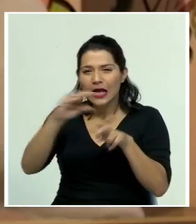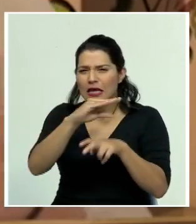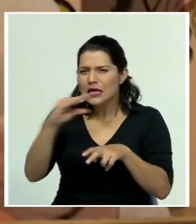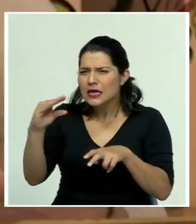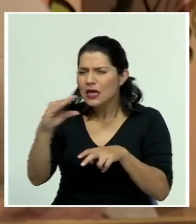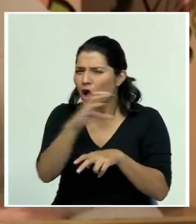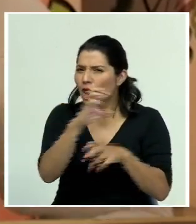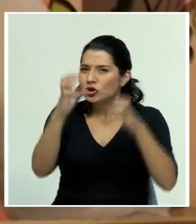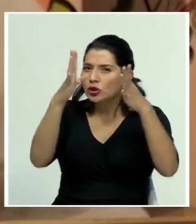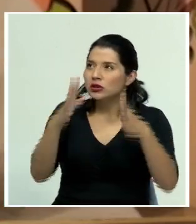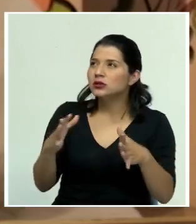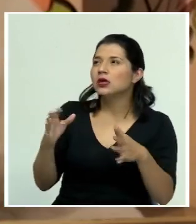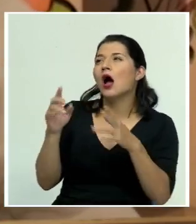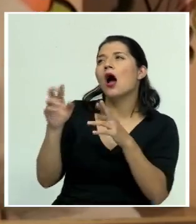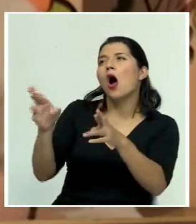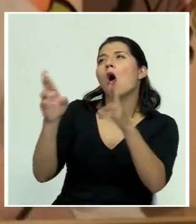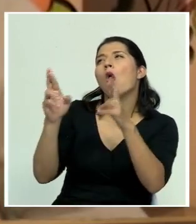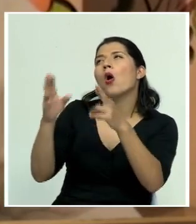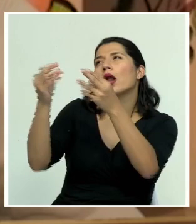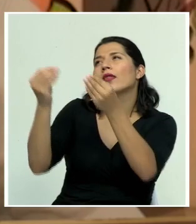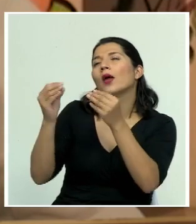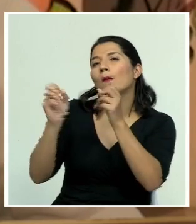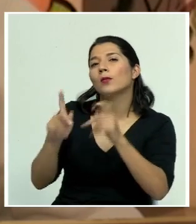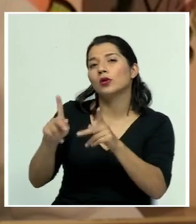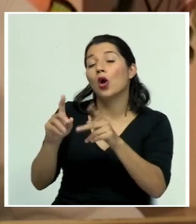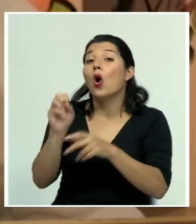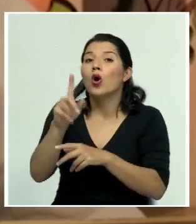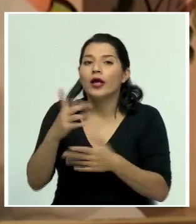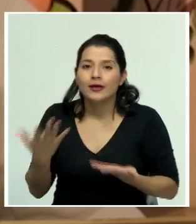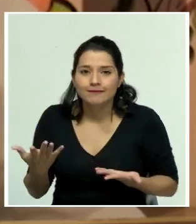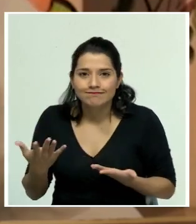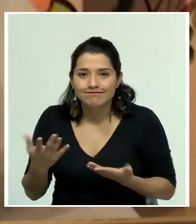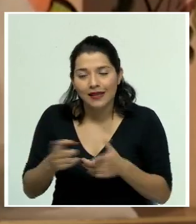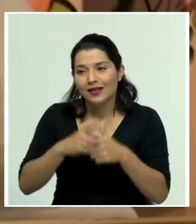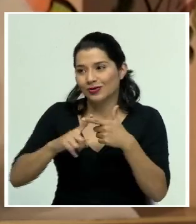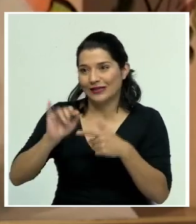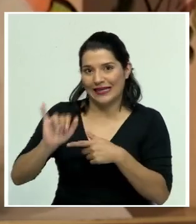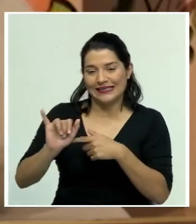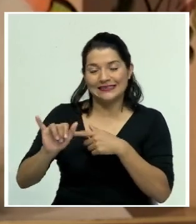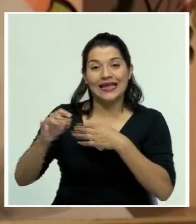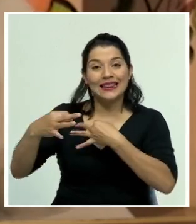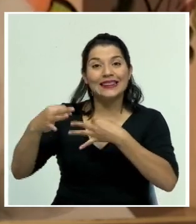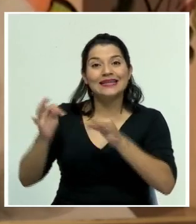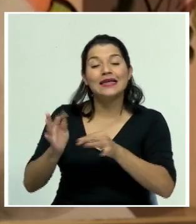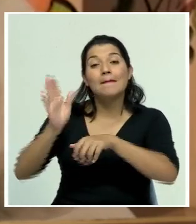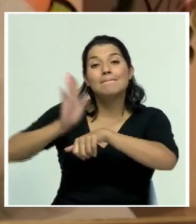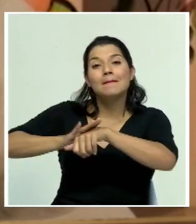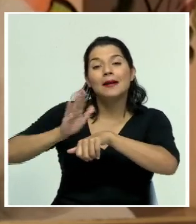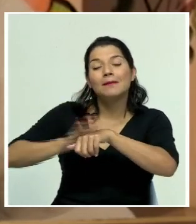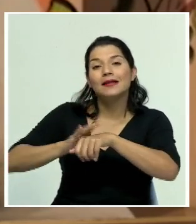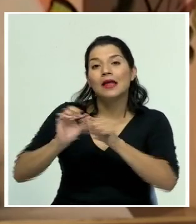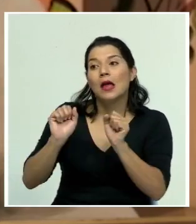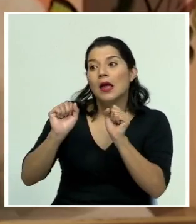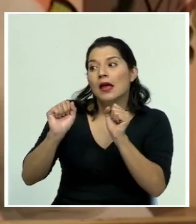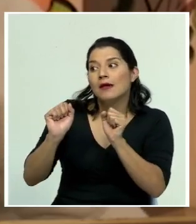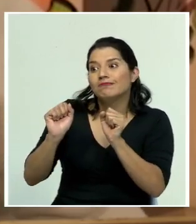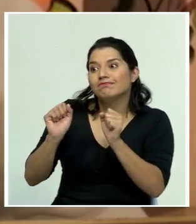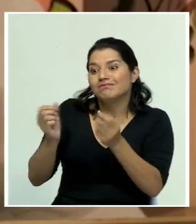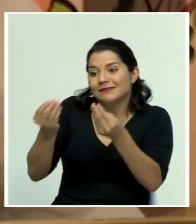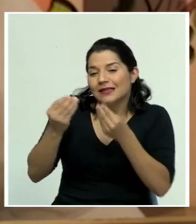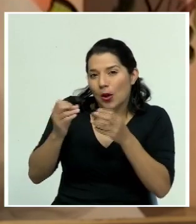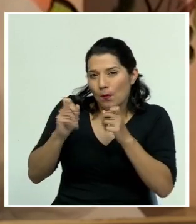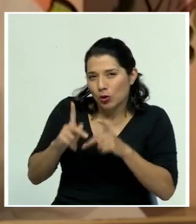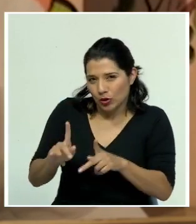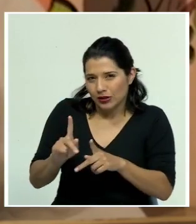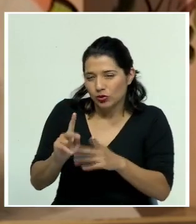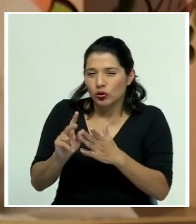decimos como, ojalá tuviéramos esa oportunidad. Bueno, entonces el encuentro Latmus viene a generar estas oportunidades, que es un proyecto a largo